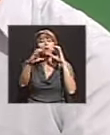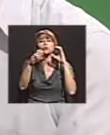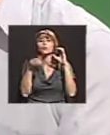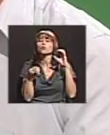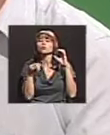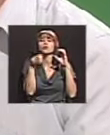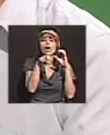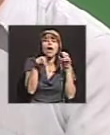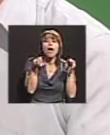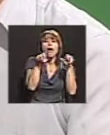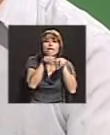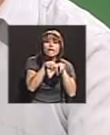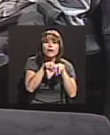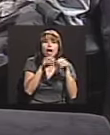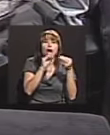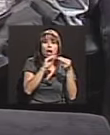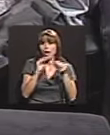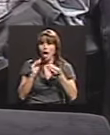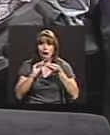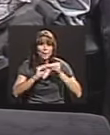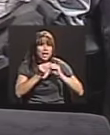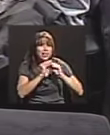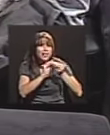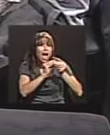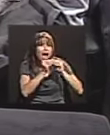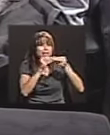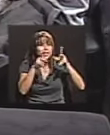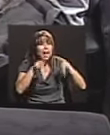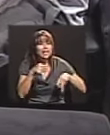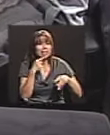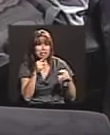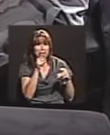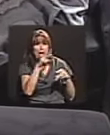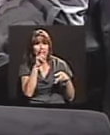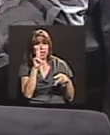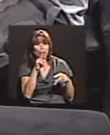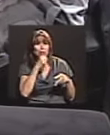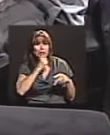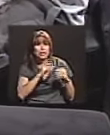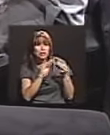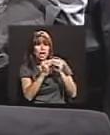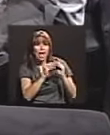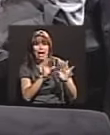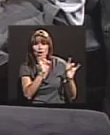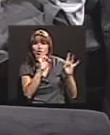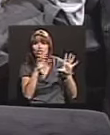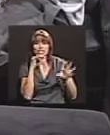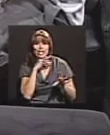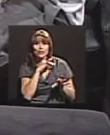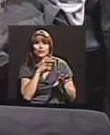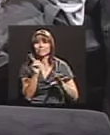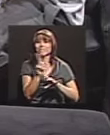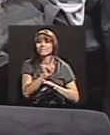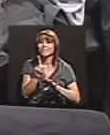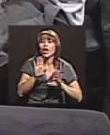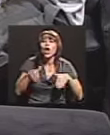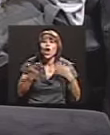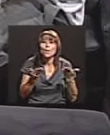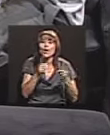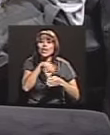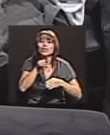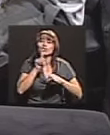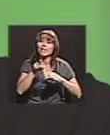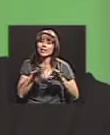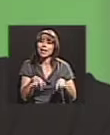puce viejos cochinos Pero cómo cómo Entonces ellos Cómo eliminar eso que no pu Cómo es Ellos tienen que empoderarse y trabajar los